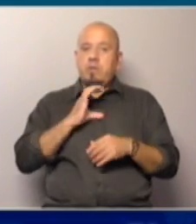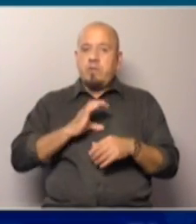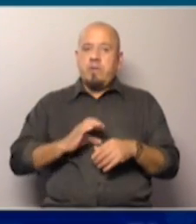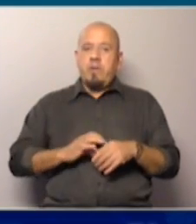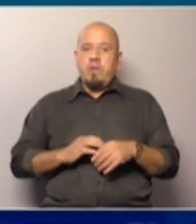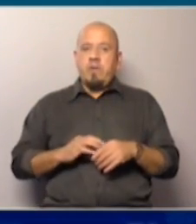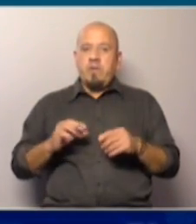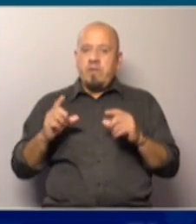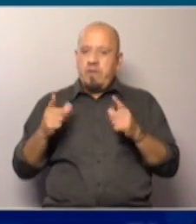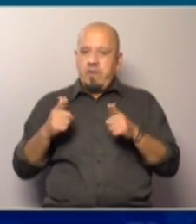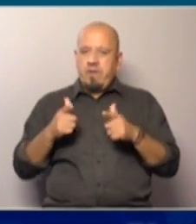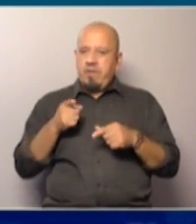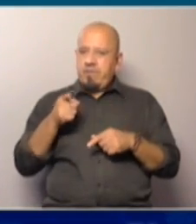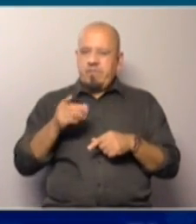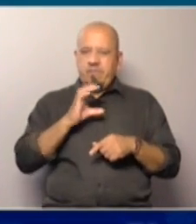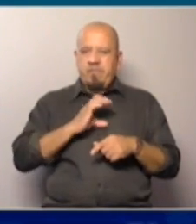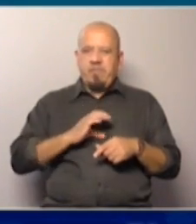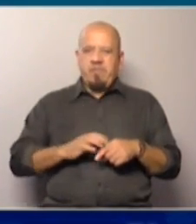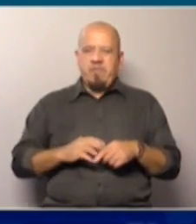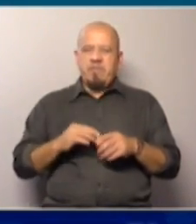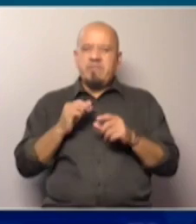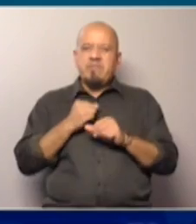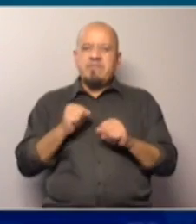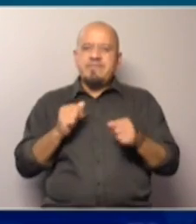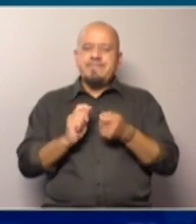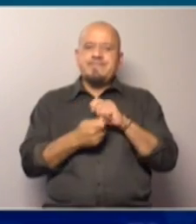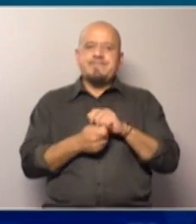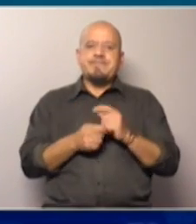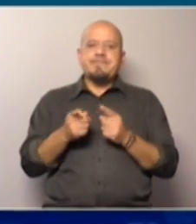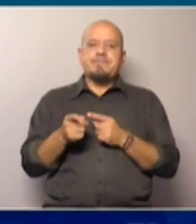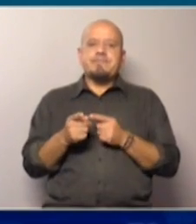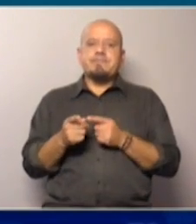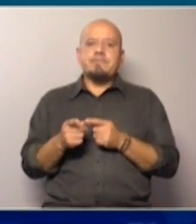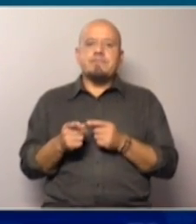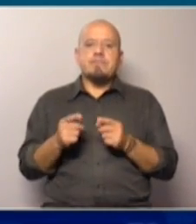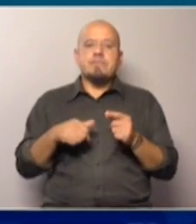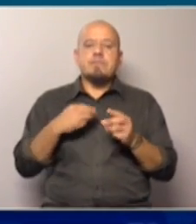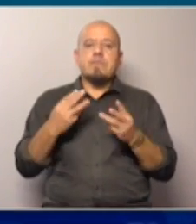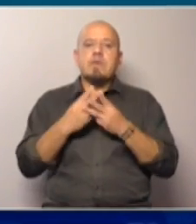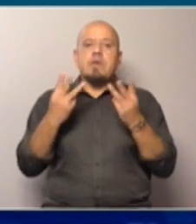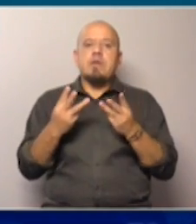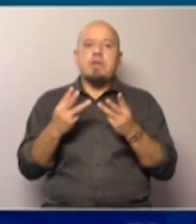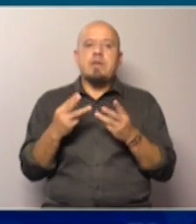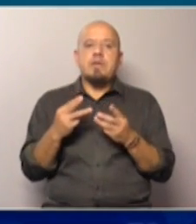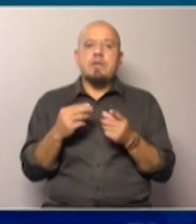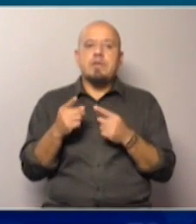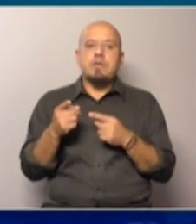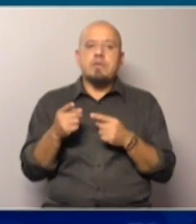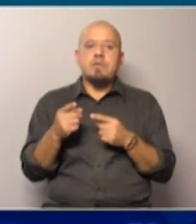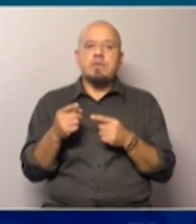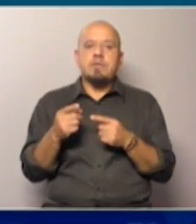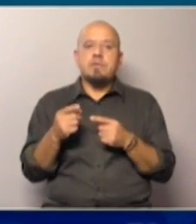sin esas se puede desvirtuar seriamente. El tema de las cláusulas exculpatorias generales, en general, ¿verdad?, donde